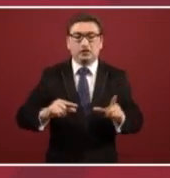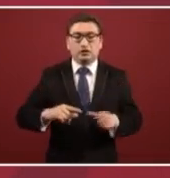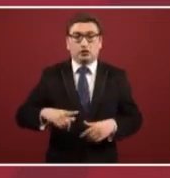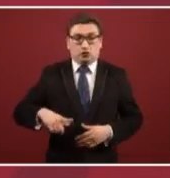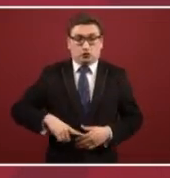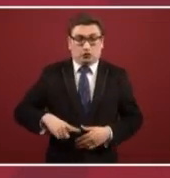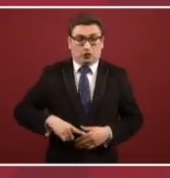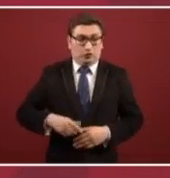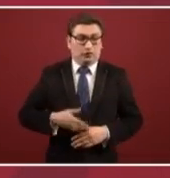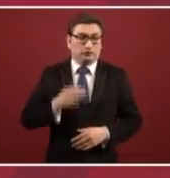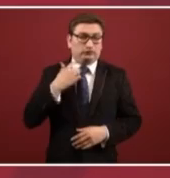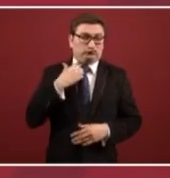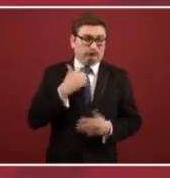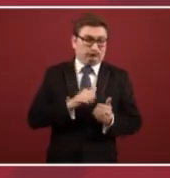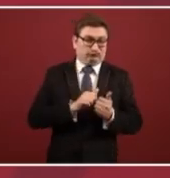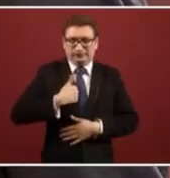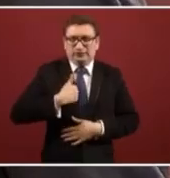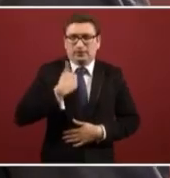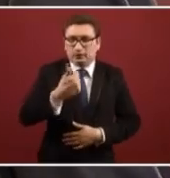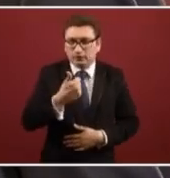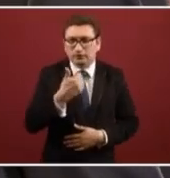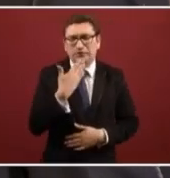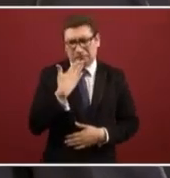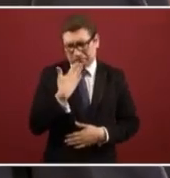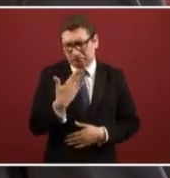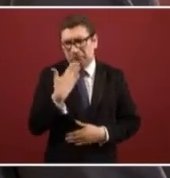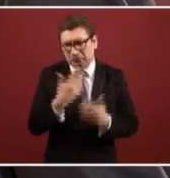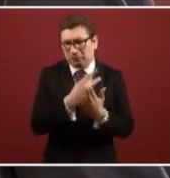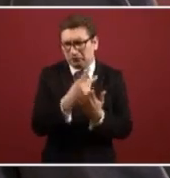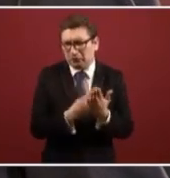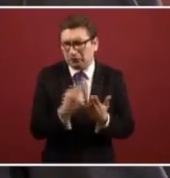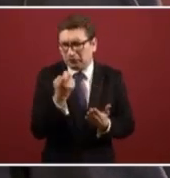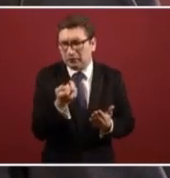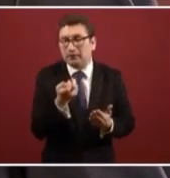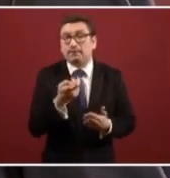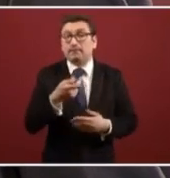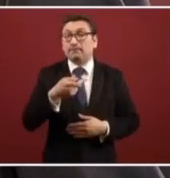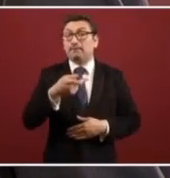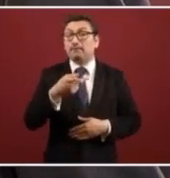que priorizar. Nos importa,